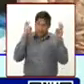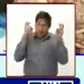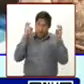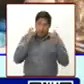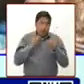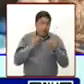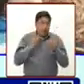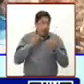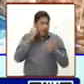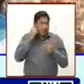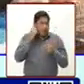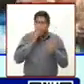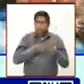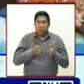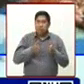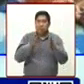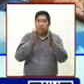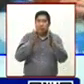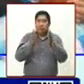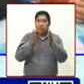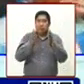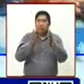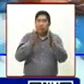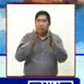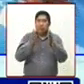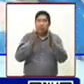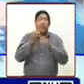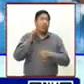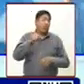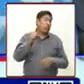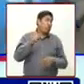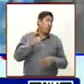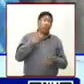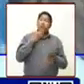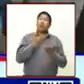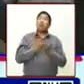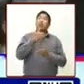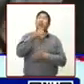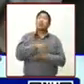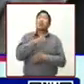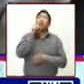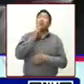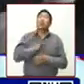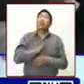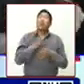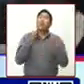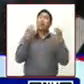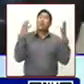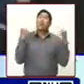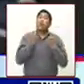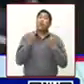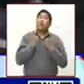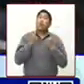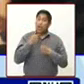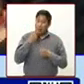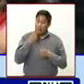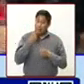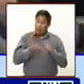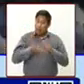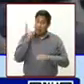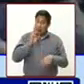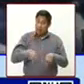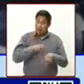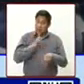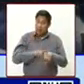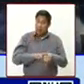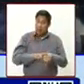tema de las carreteras Por supuesto que sí muy buenas noches señora hace bastante frío le dijeron que hay salidas